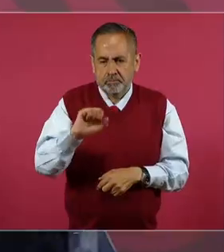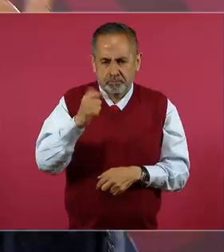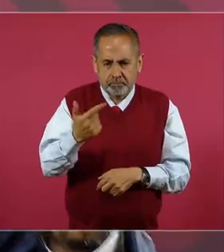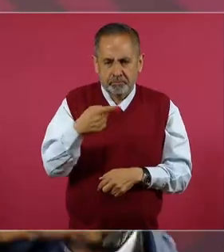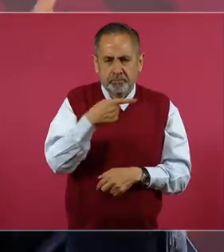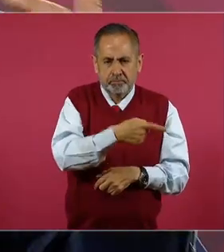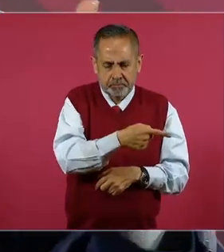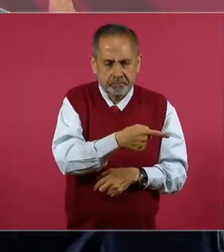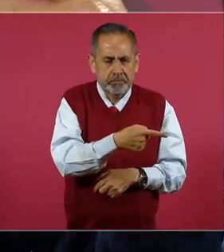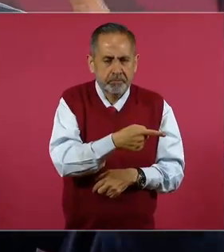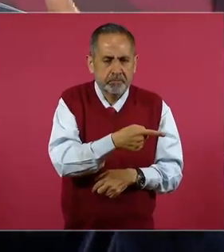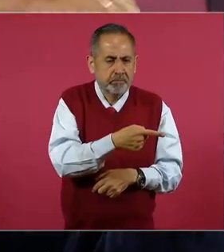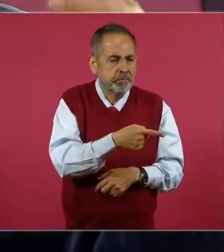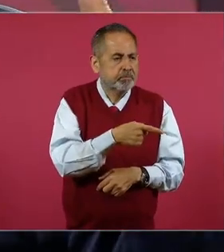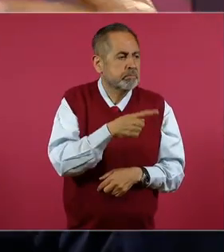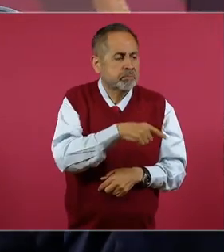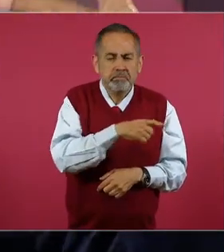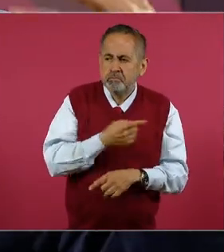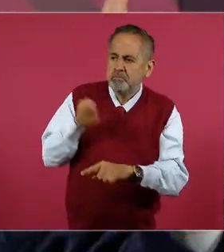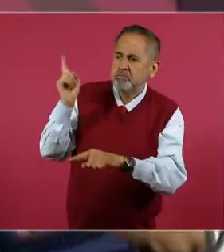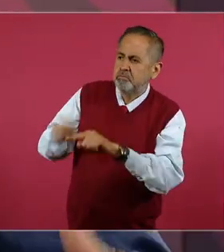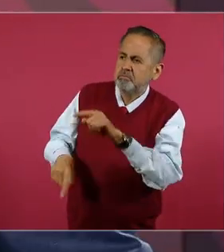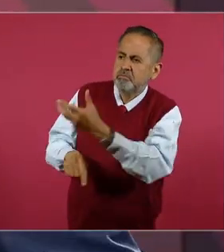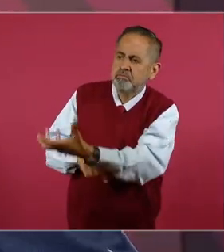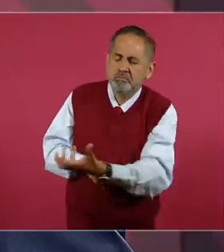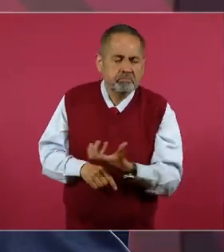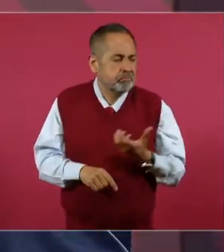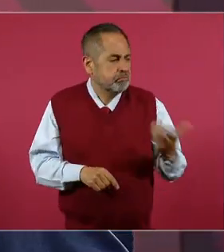empezaron a entregar bienes de la nación,